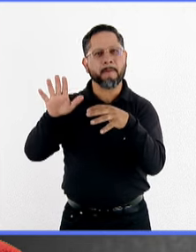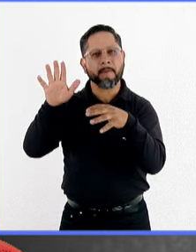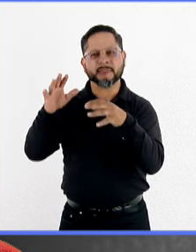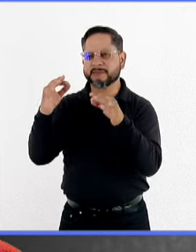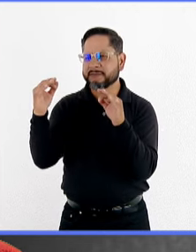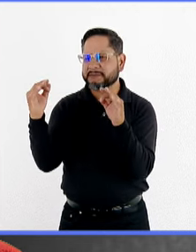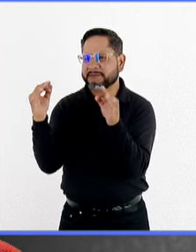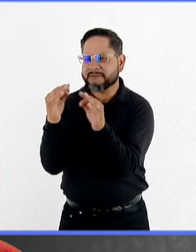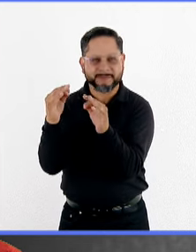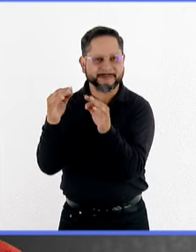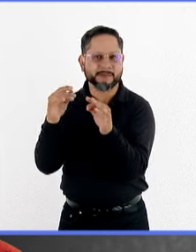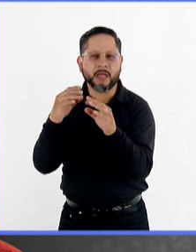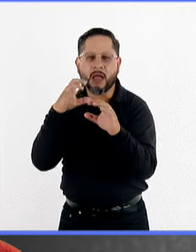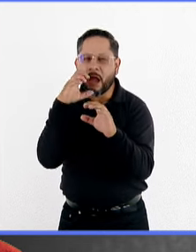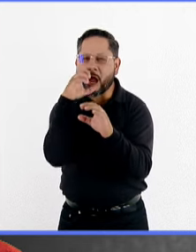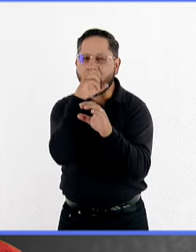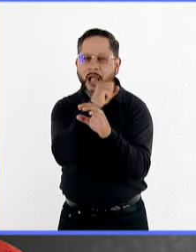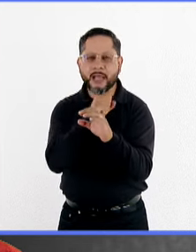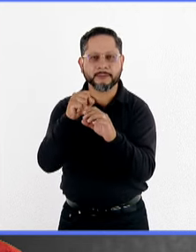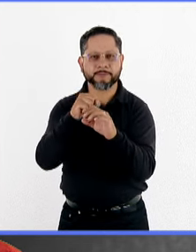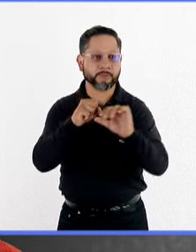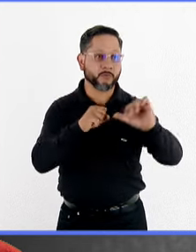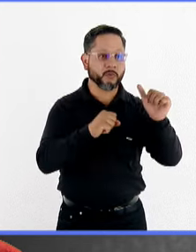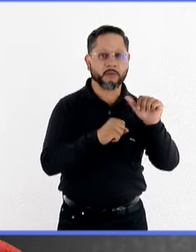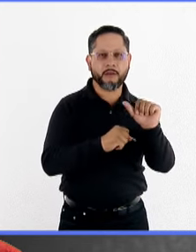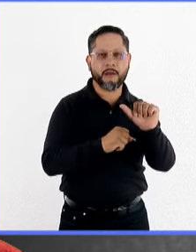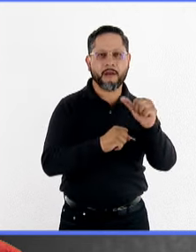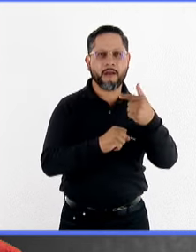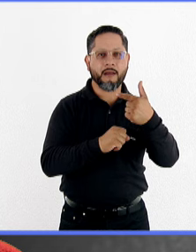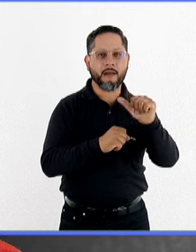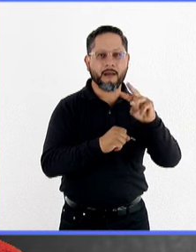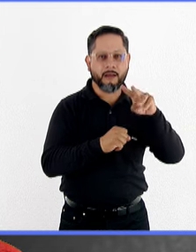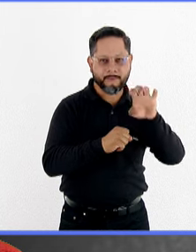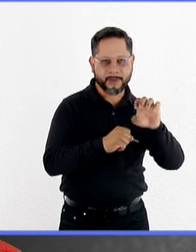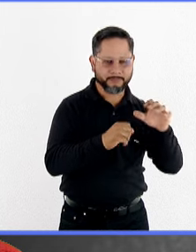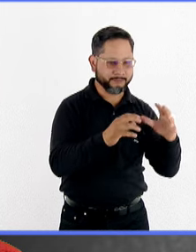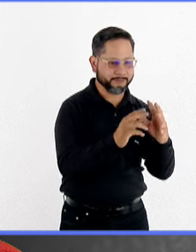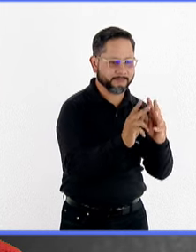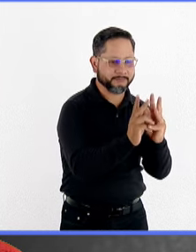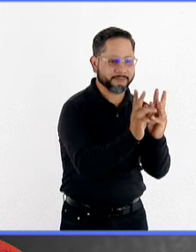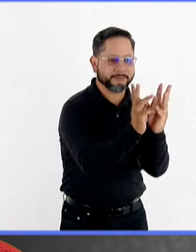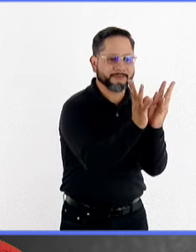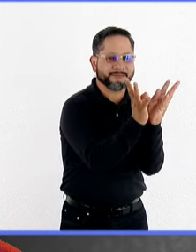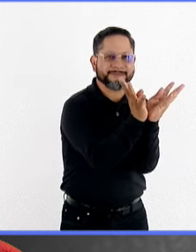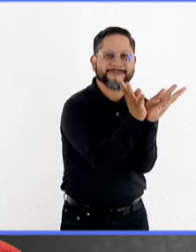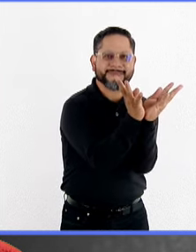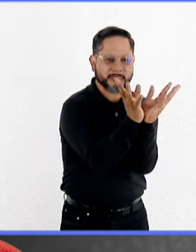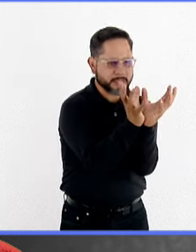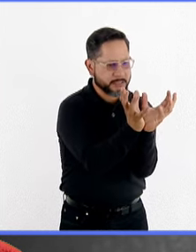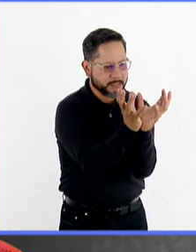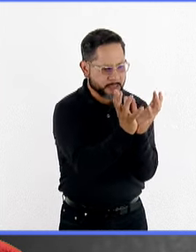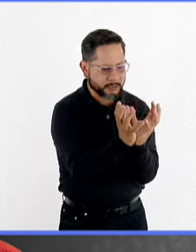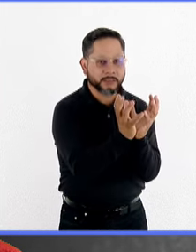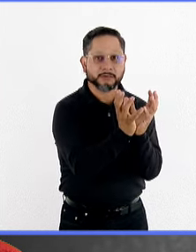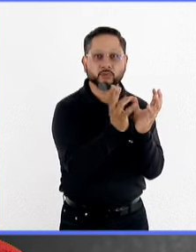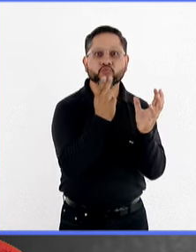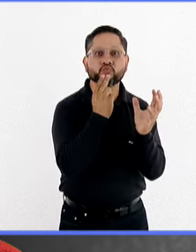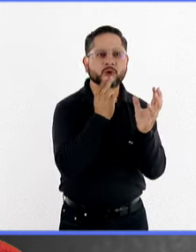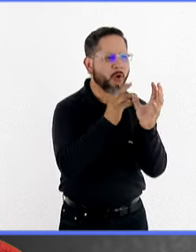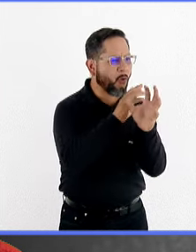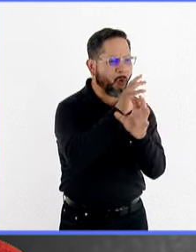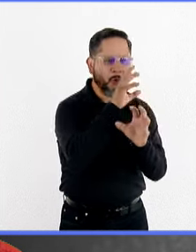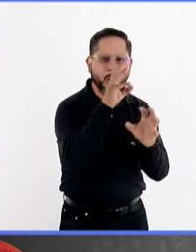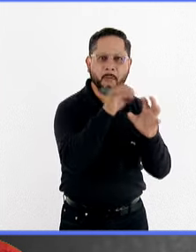también tenemos una colección de agaves, porque los agaves son de esos grupos maravillosos donde todo se utiliza, desde la raíz